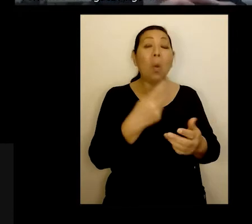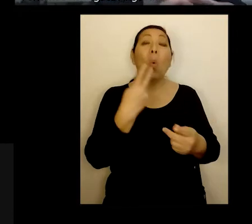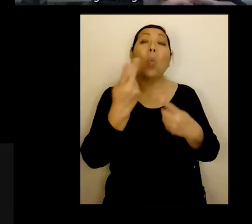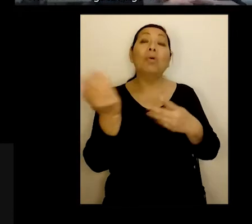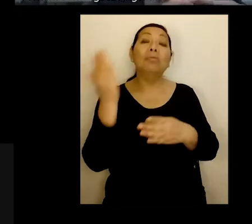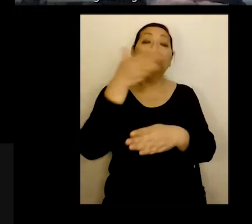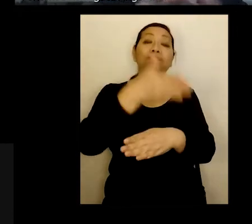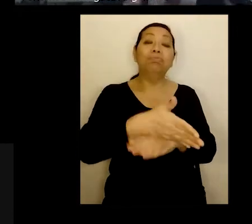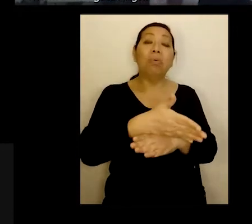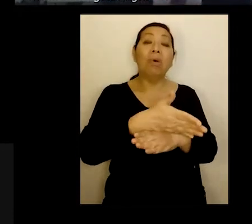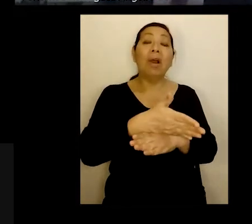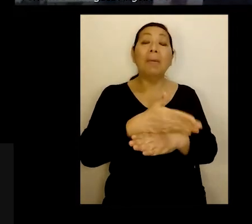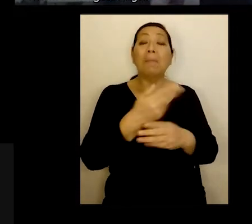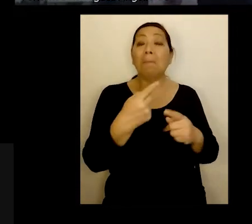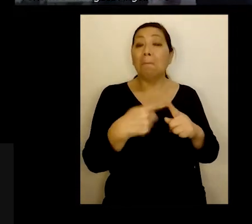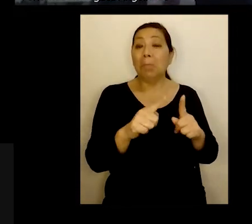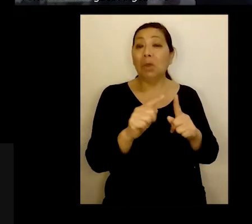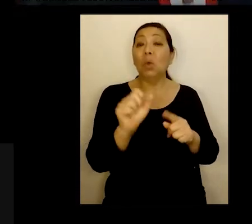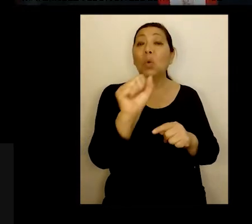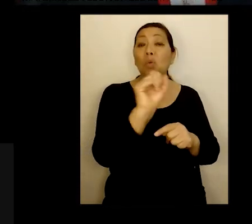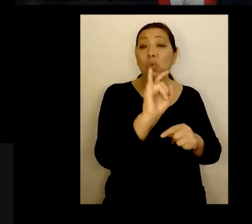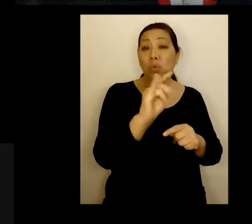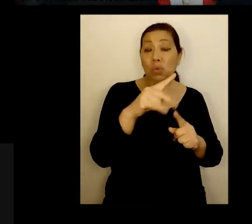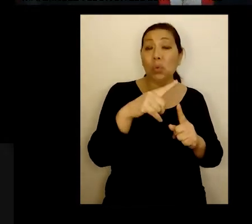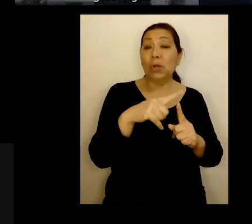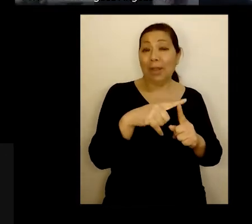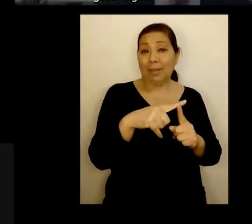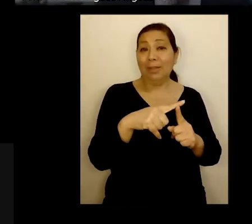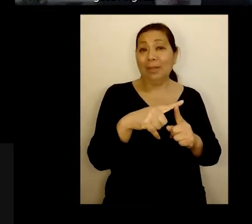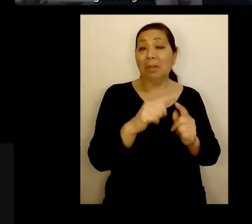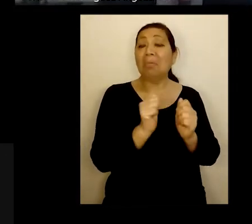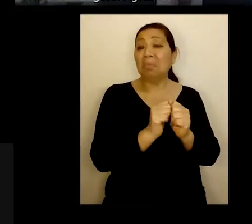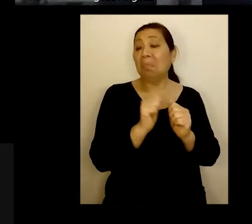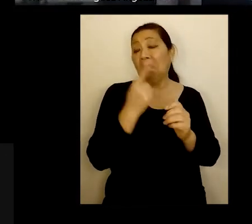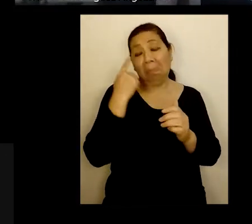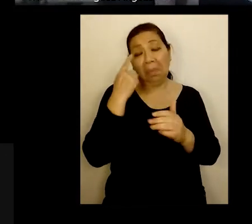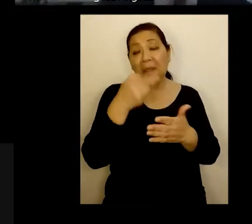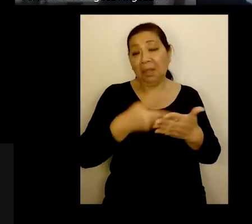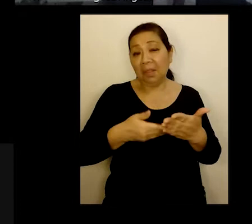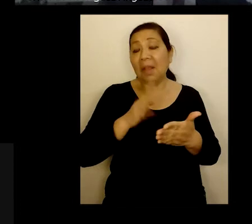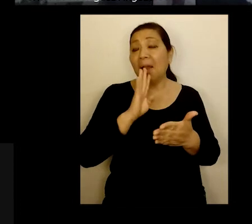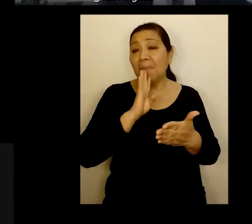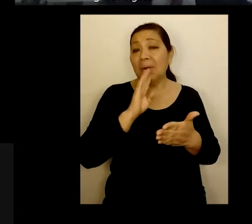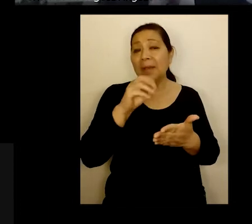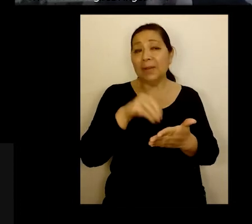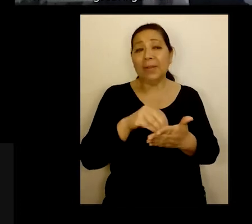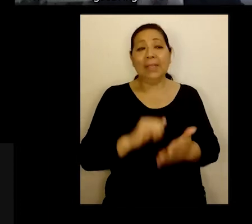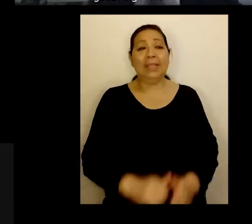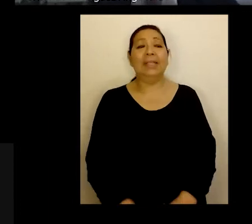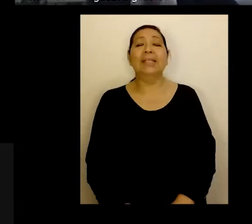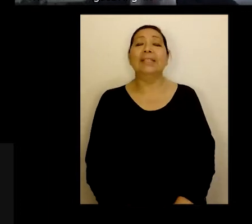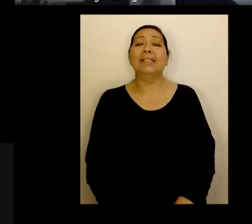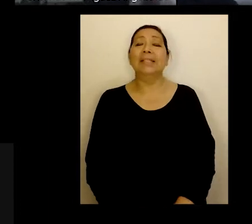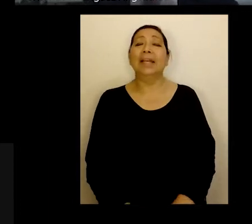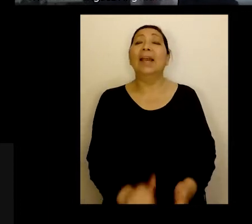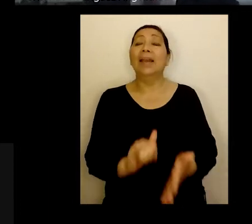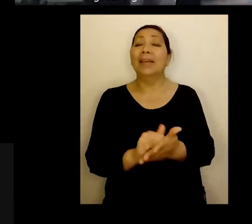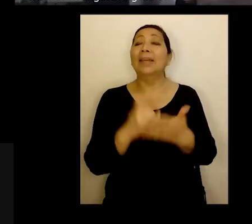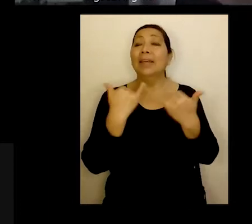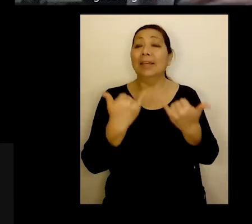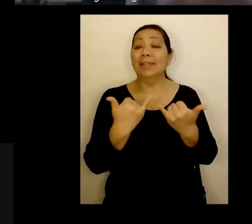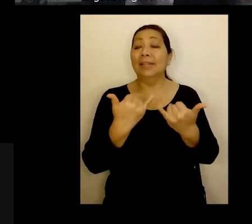visita que nos hace la SUNAT, y SUNAT supuestamente considera que en